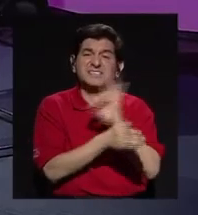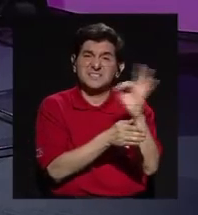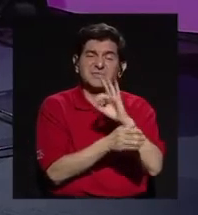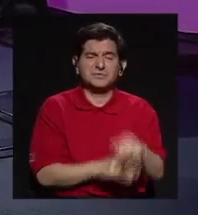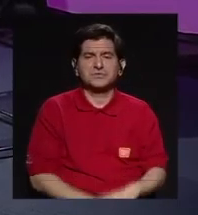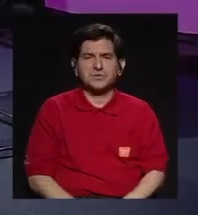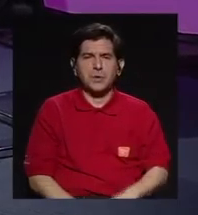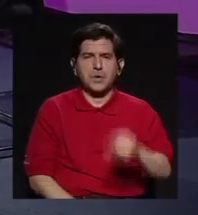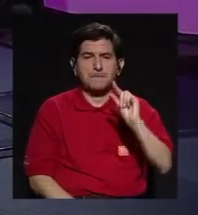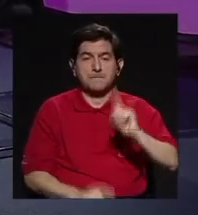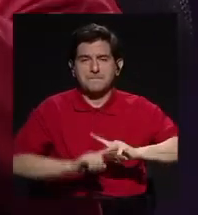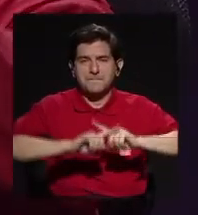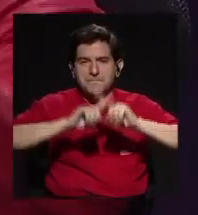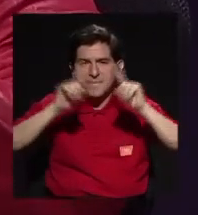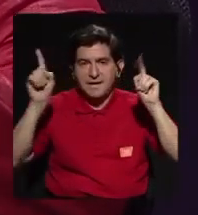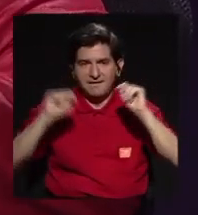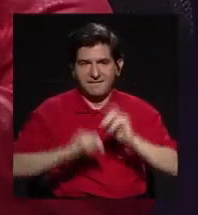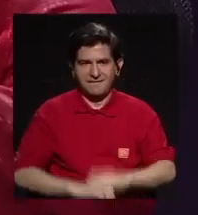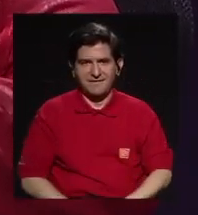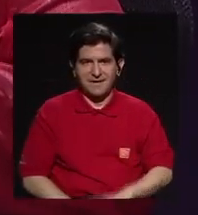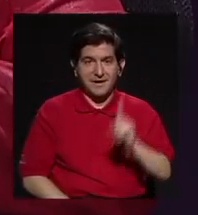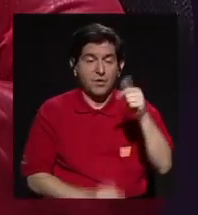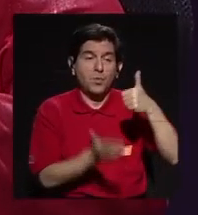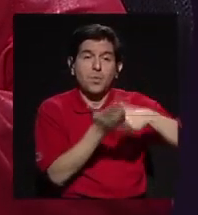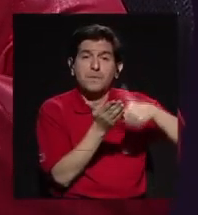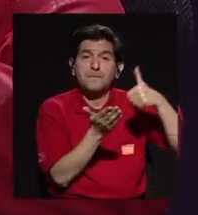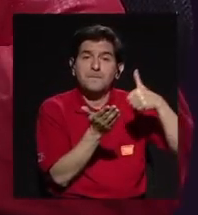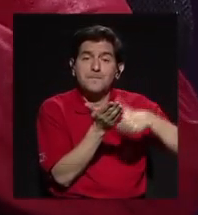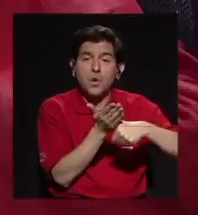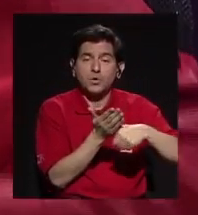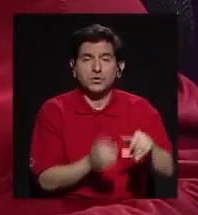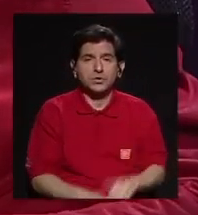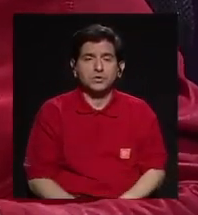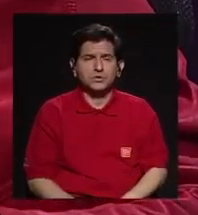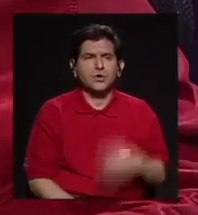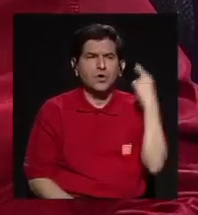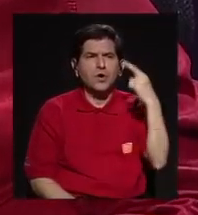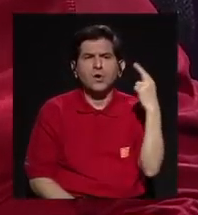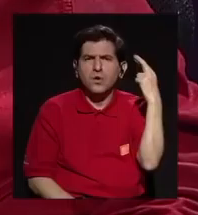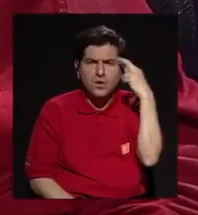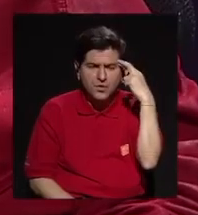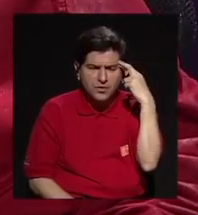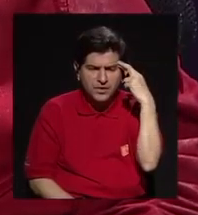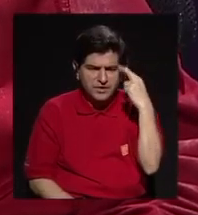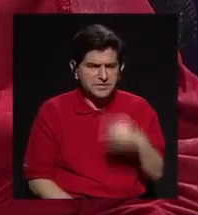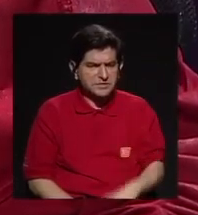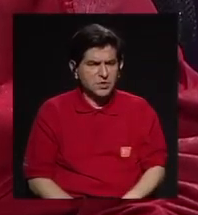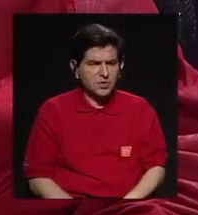la pequeña, gran diferencia de que es un voto con motivaciones mucho más,